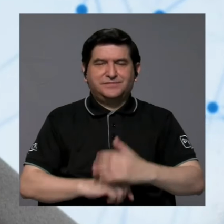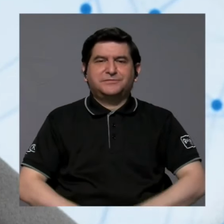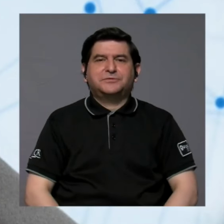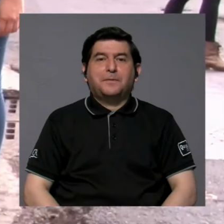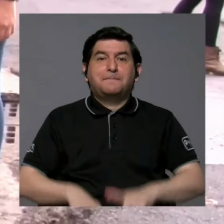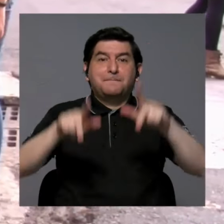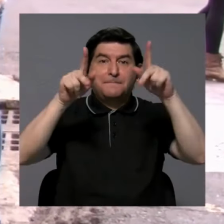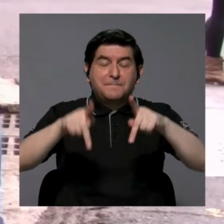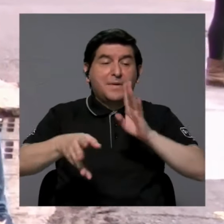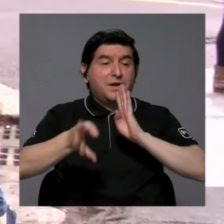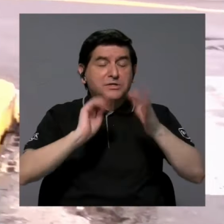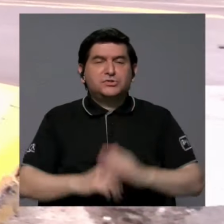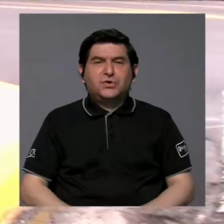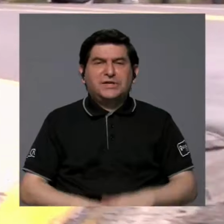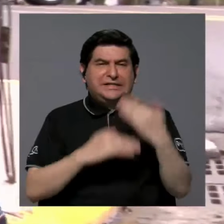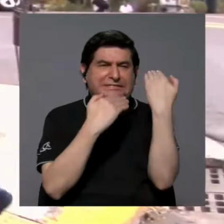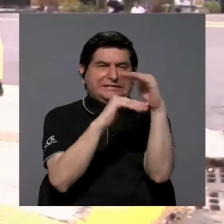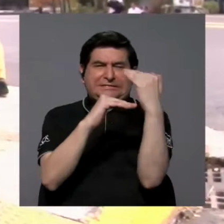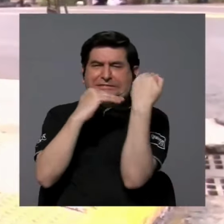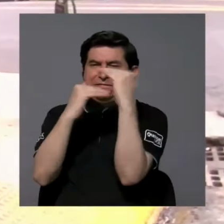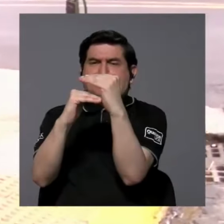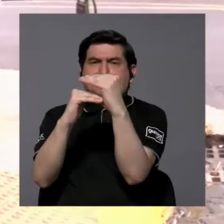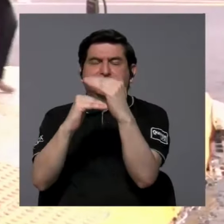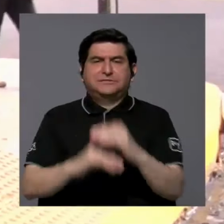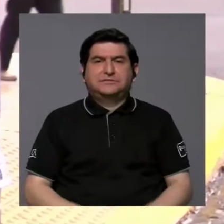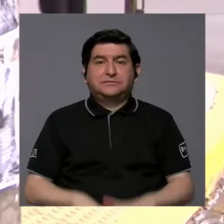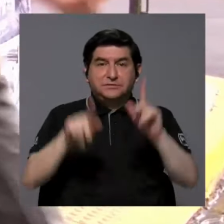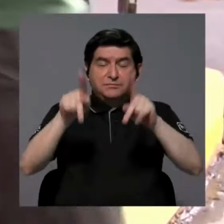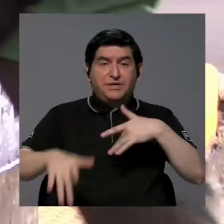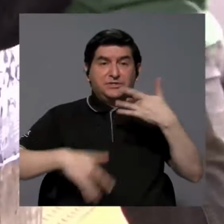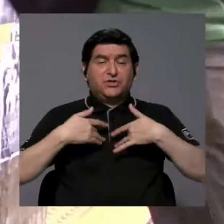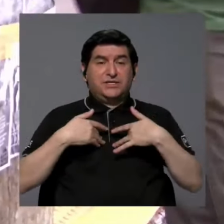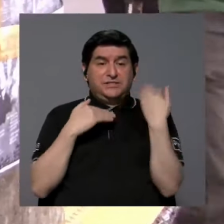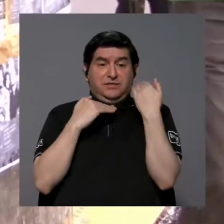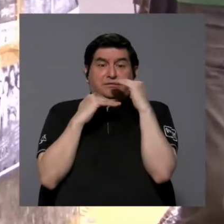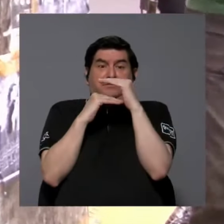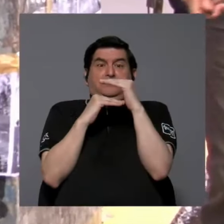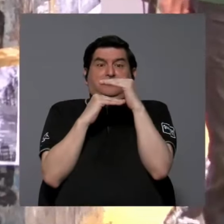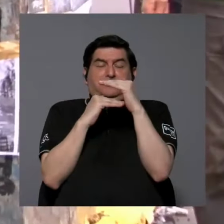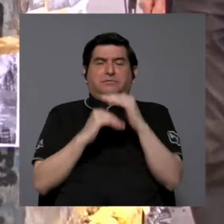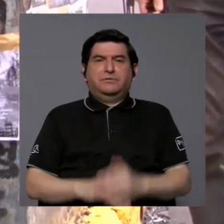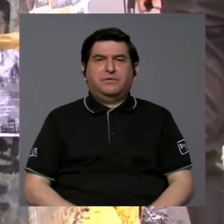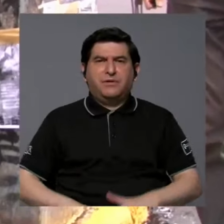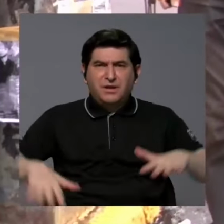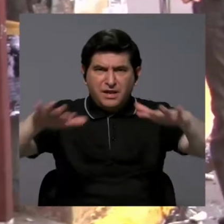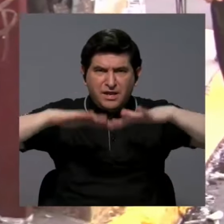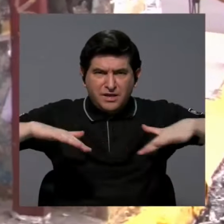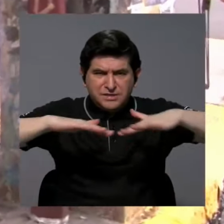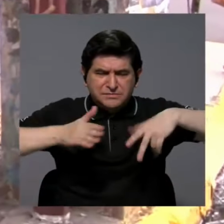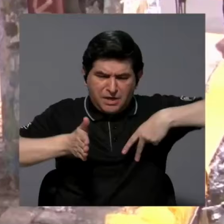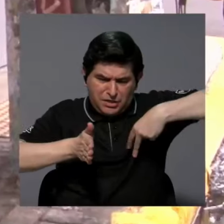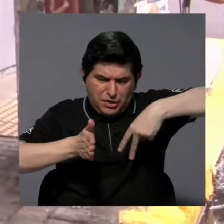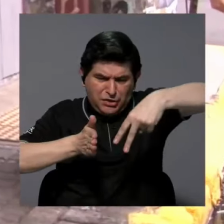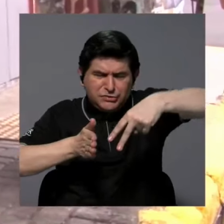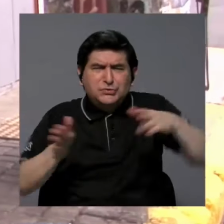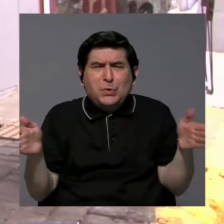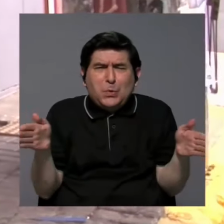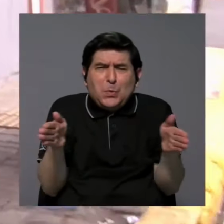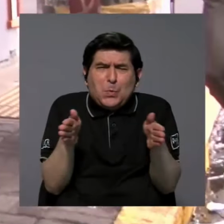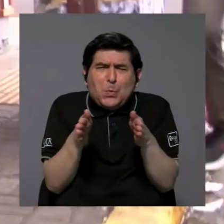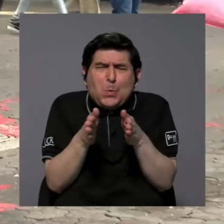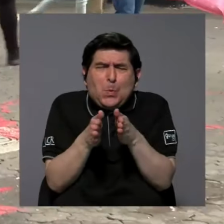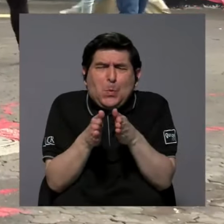situaciones. Las personas nos hablan de arrinconamiento, por ejemplo. La gente se siente arrinconada en aceras que son a veces